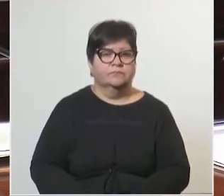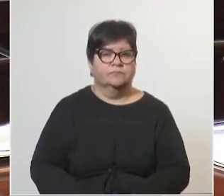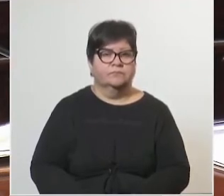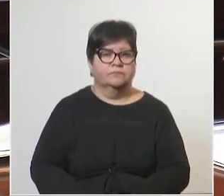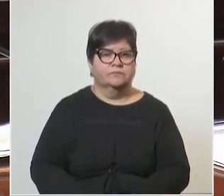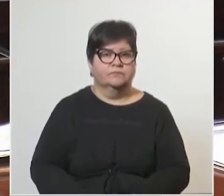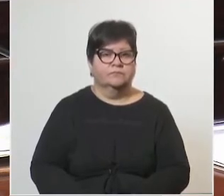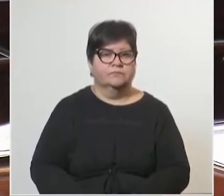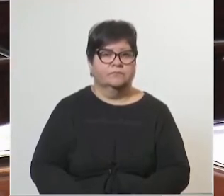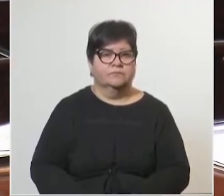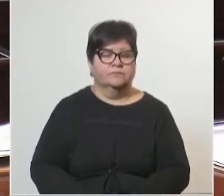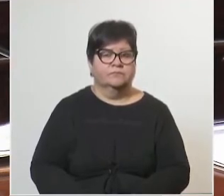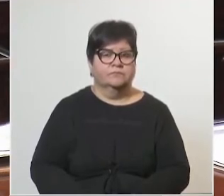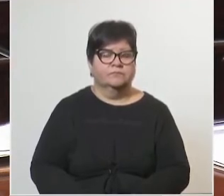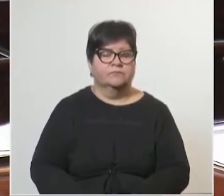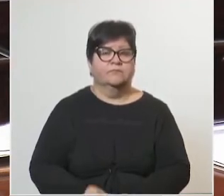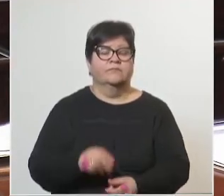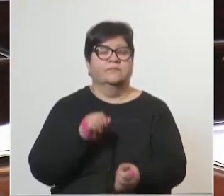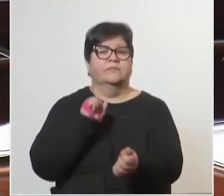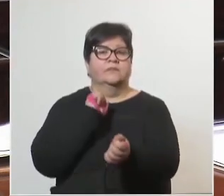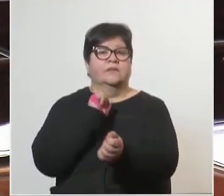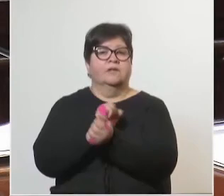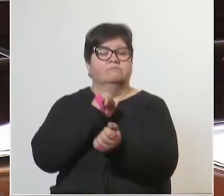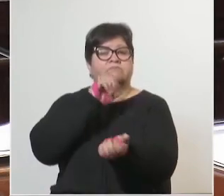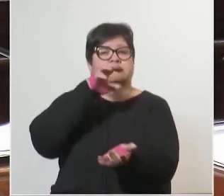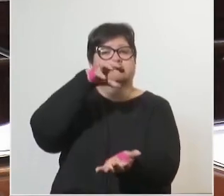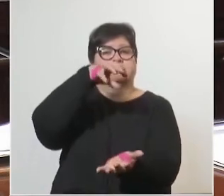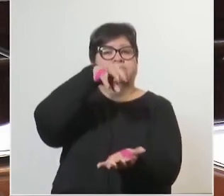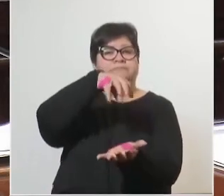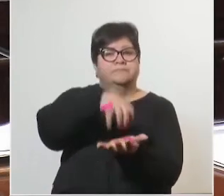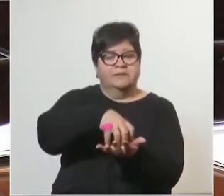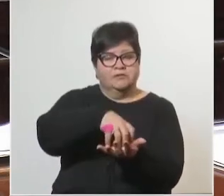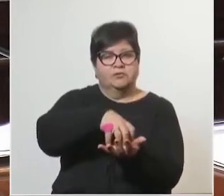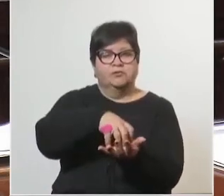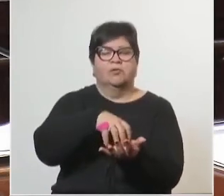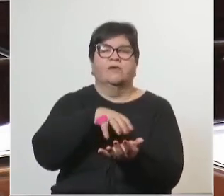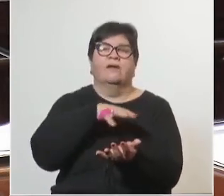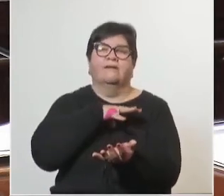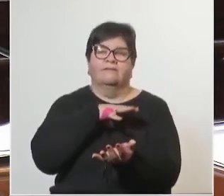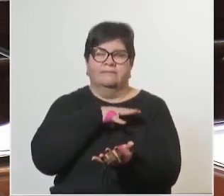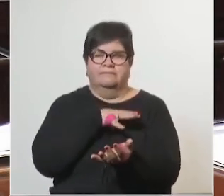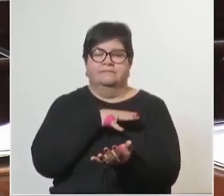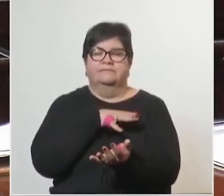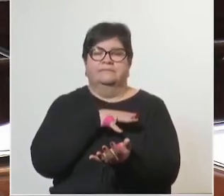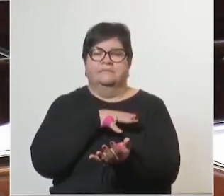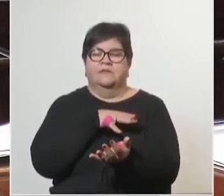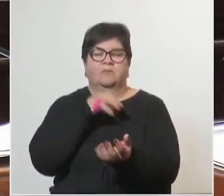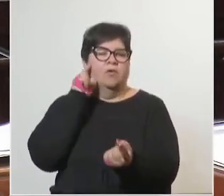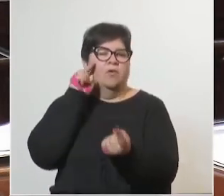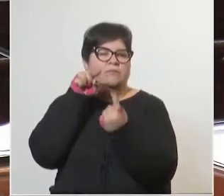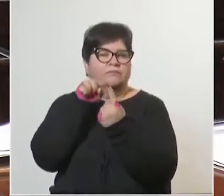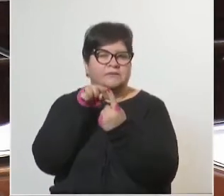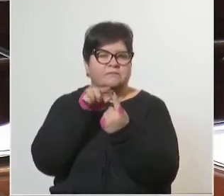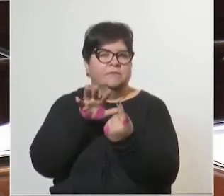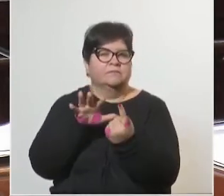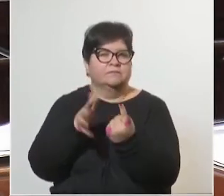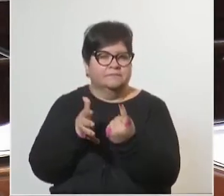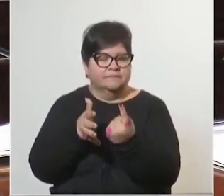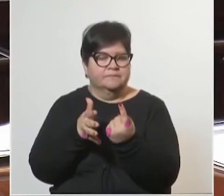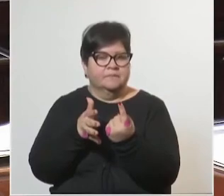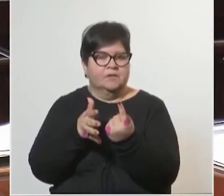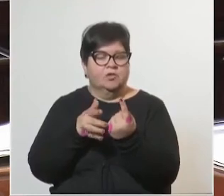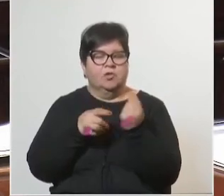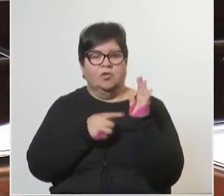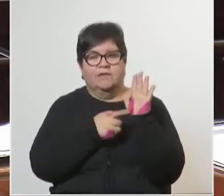La prisión tiene entonces como una exclusiva finalidad lo que prescribe este